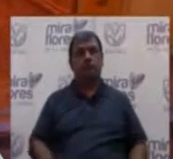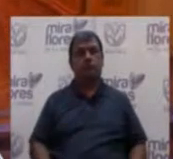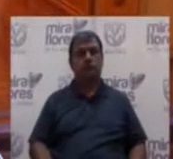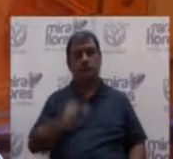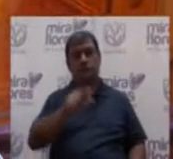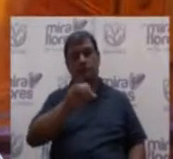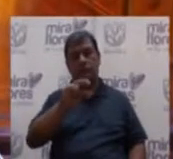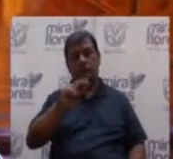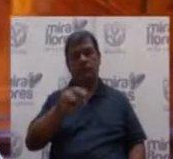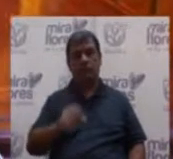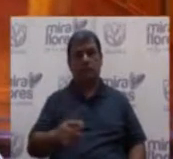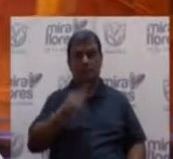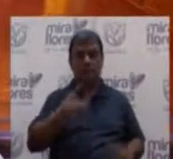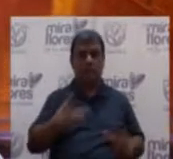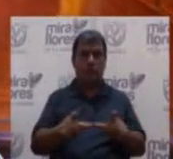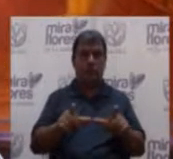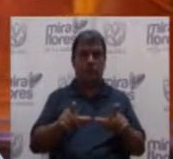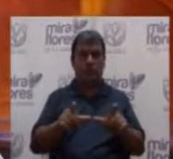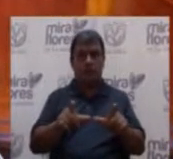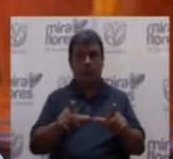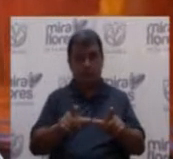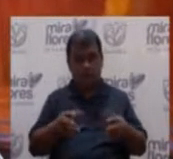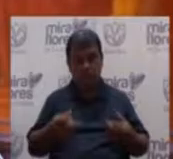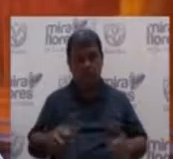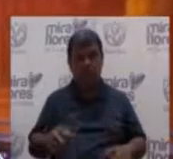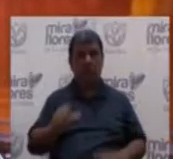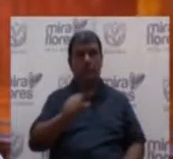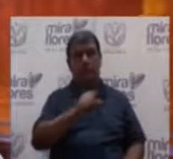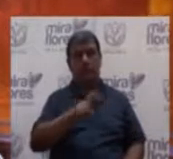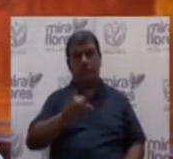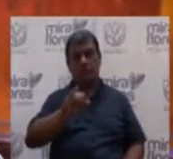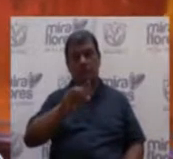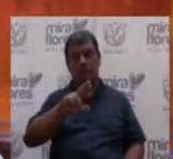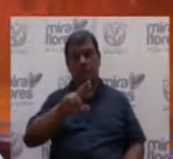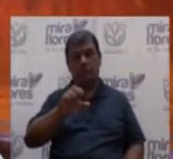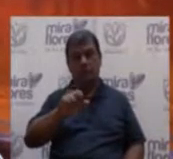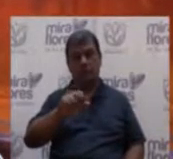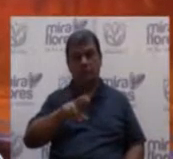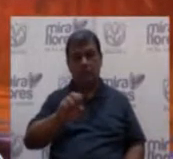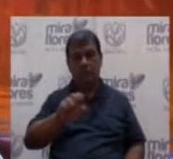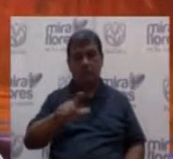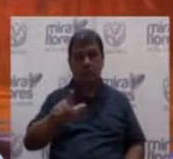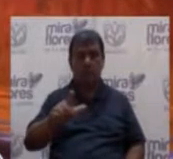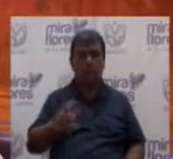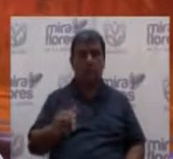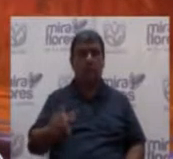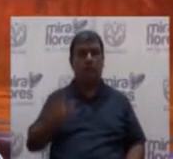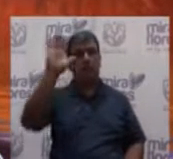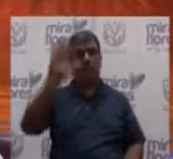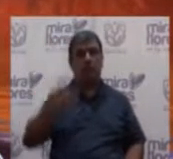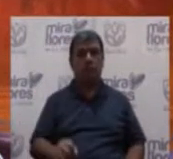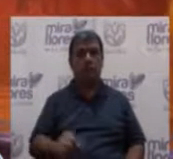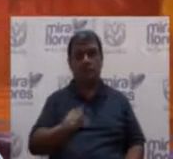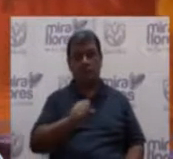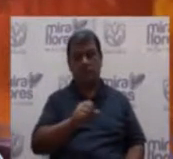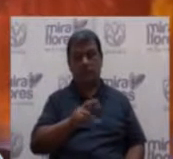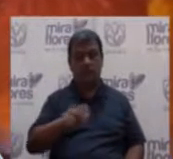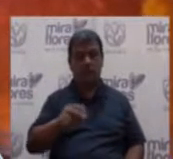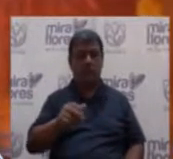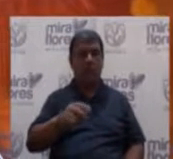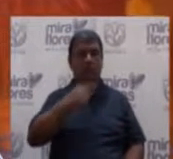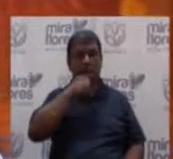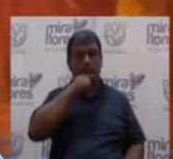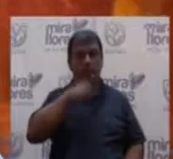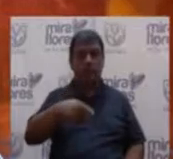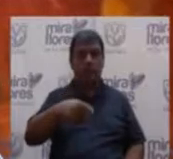Señor Gino Costa Santolaya, se encuentra de licencia. Señor Israel Orlando Acuña Wong-Coquis. Señora Patricia